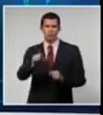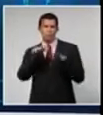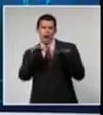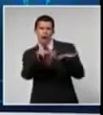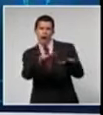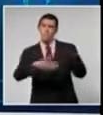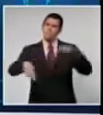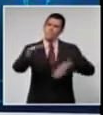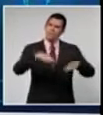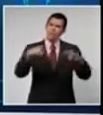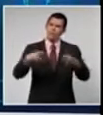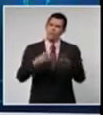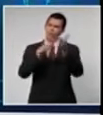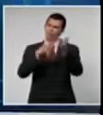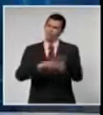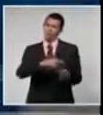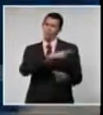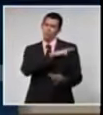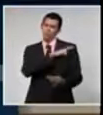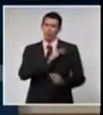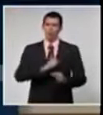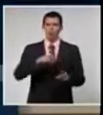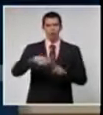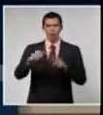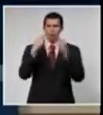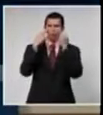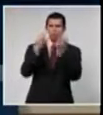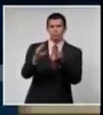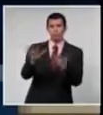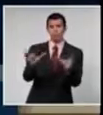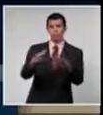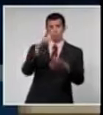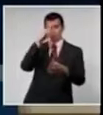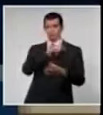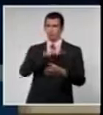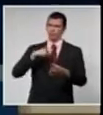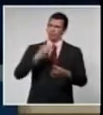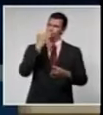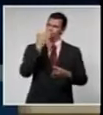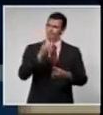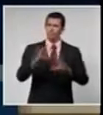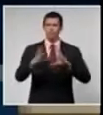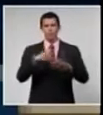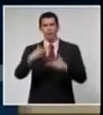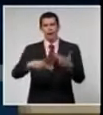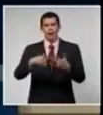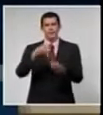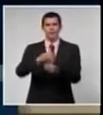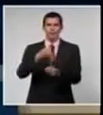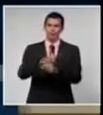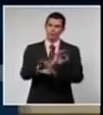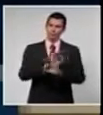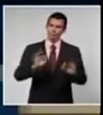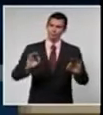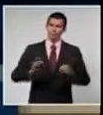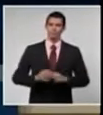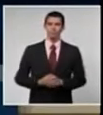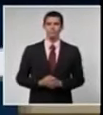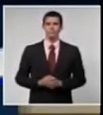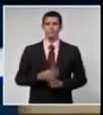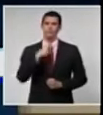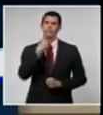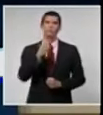médica Henry Riff. Más de 15 días. El doctor Francisco Durán García, director de Epidemiología del Ministerio